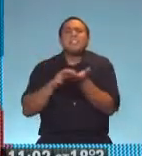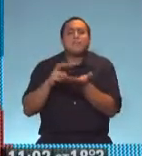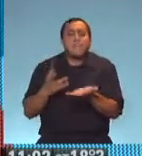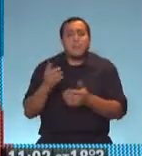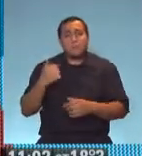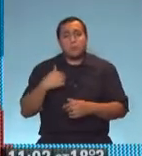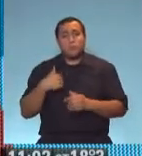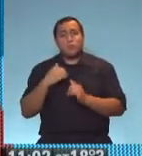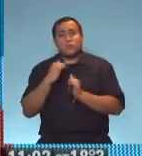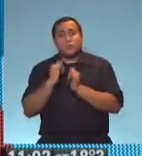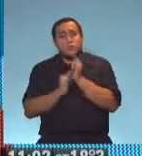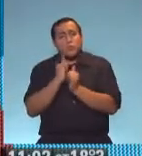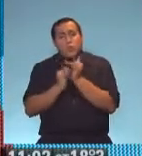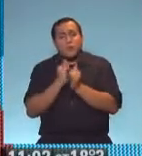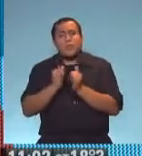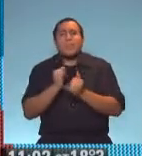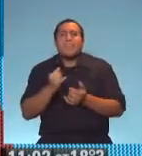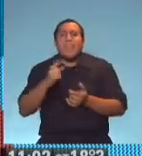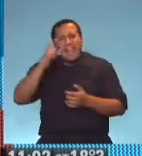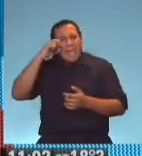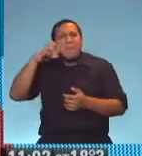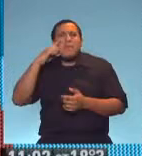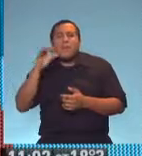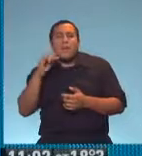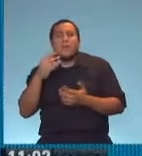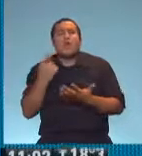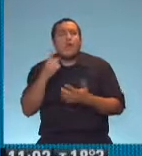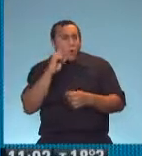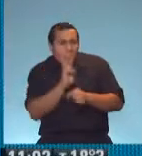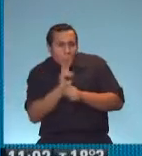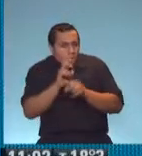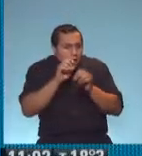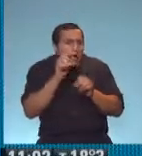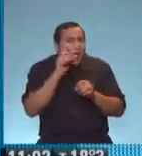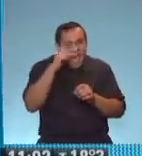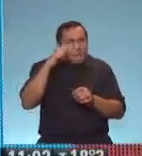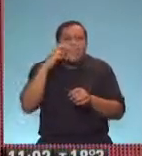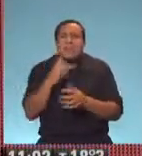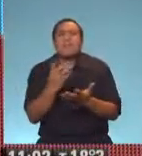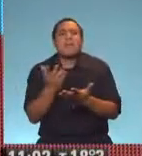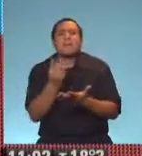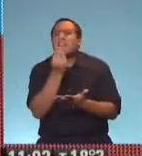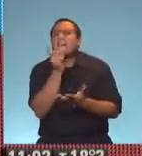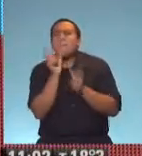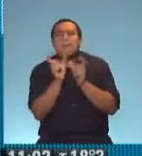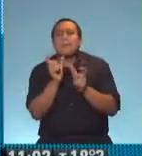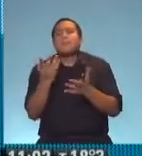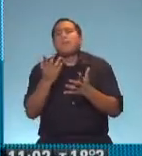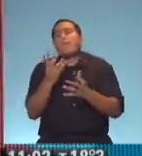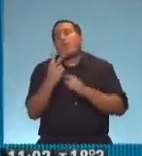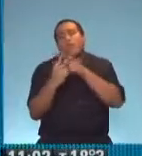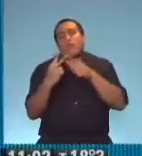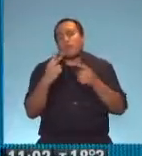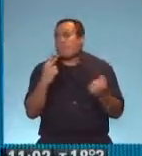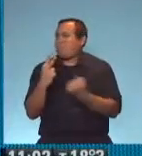quería comentar esto, la epidemiología y la vigilancia epidemiológica de estas enfermedades Sí. que son de notificación obligatoria son dos aspectos